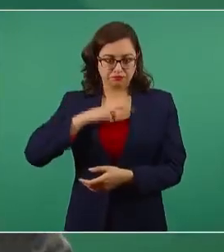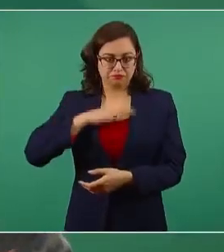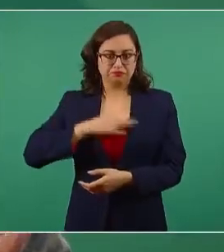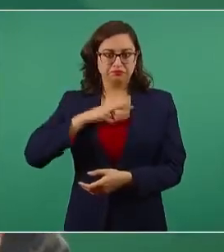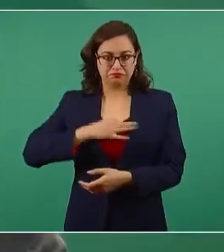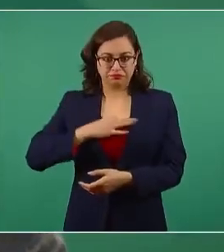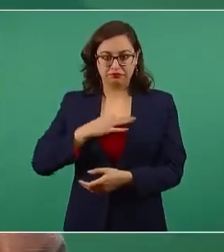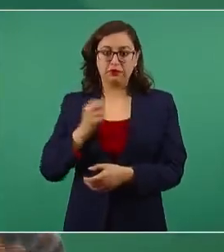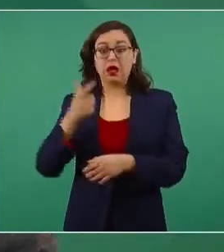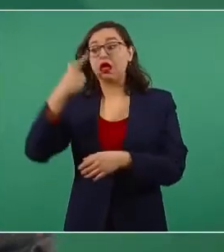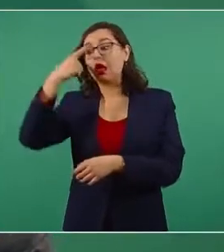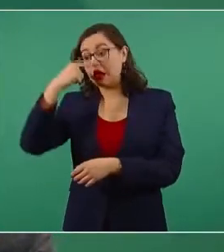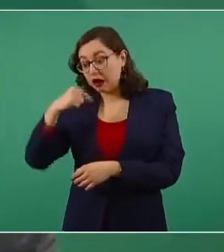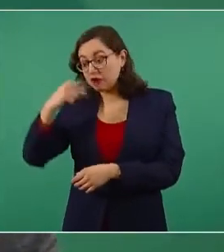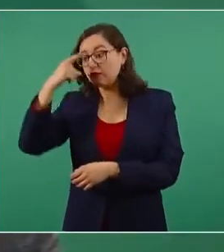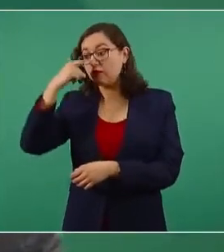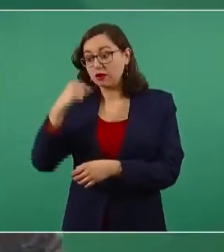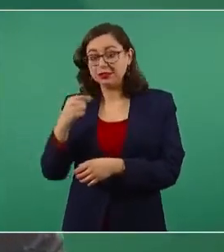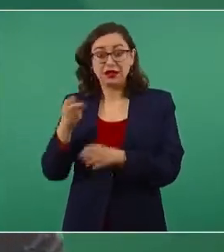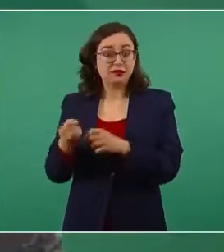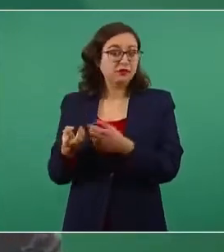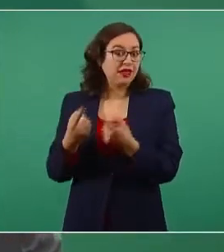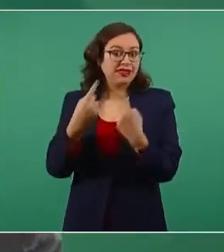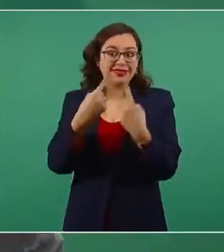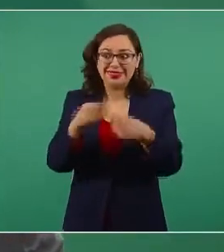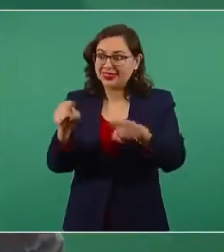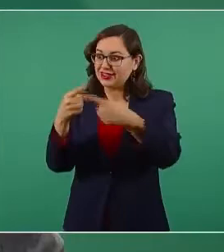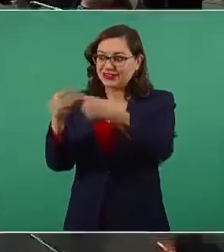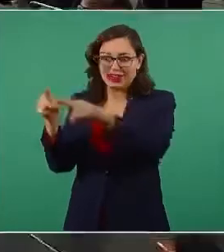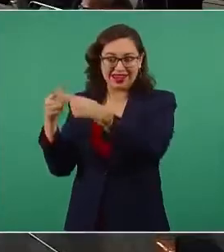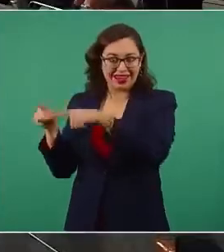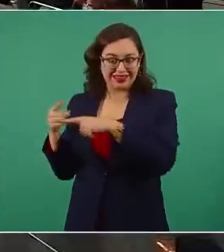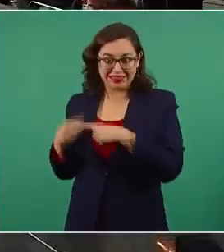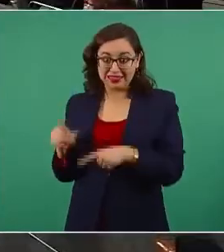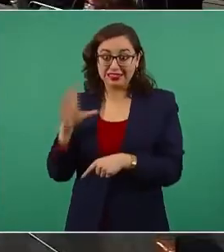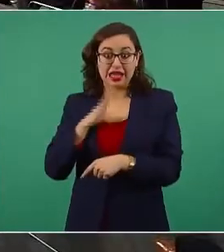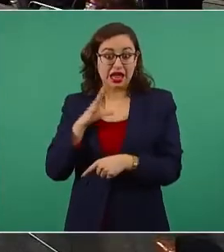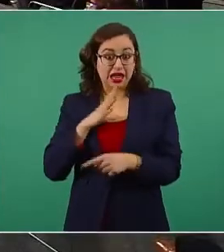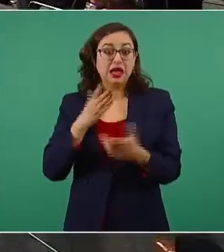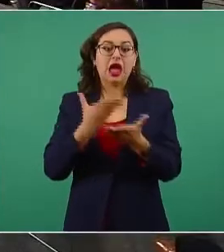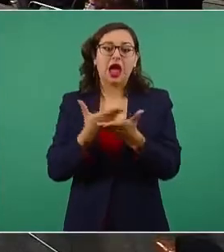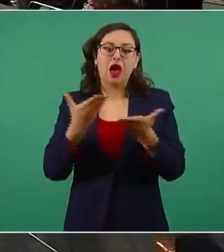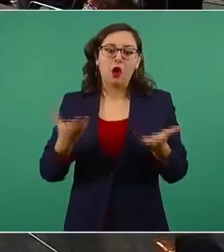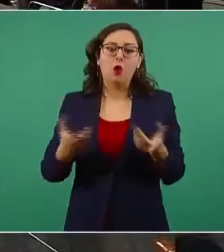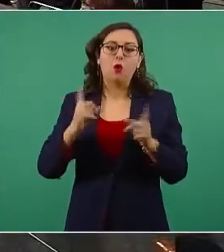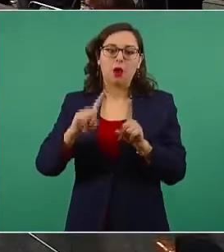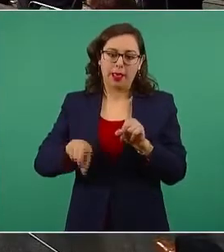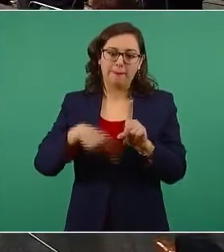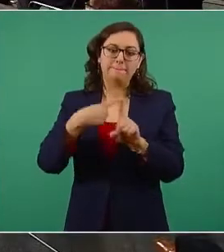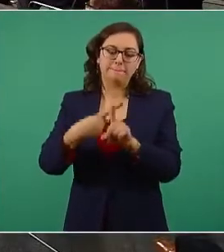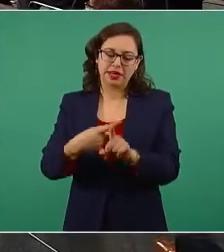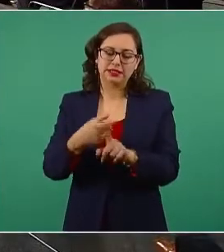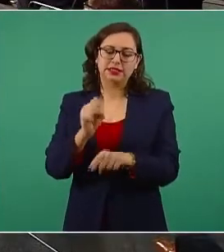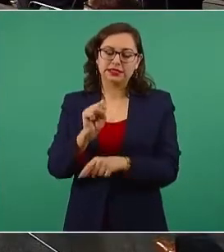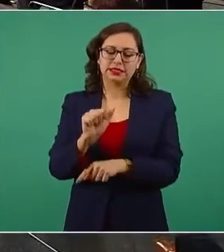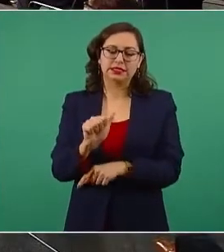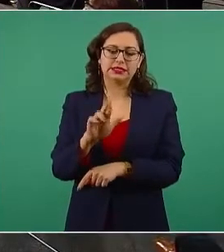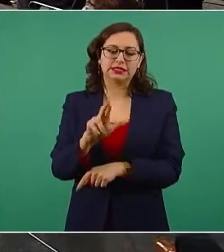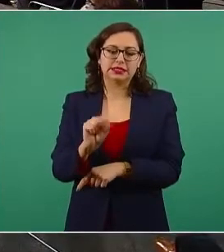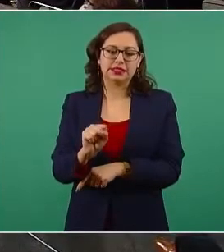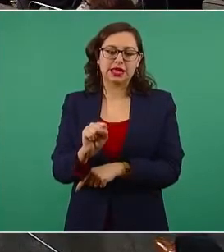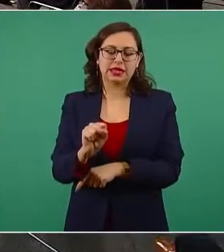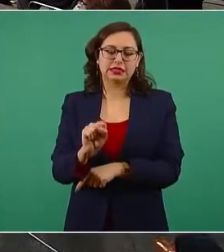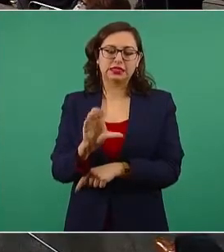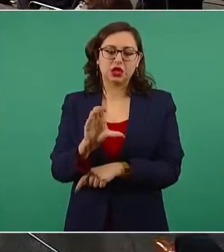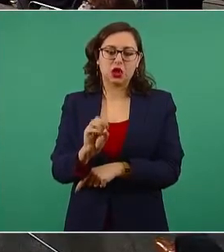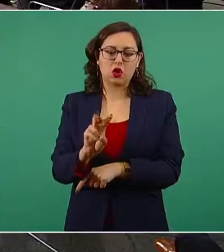las cepas, tipos y variantes del virus influenza, igual que lo hacemos ahora para el virus SARS-CoV-2. En México no